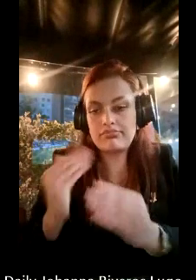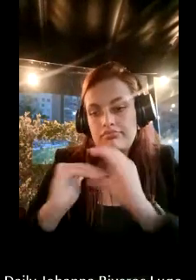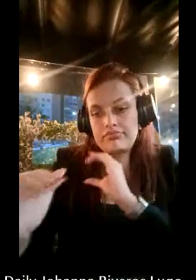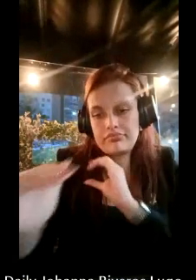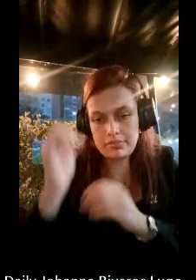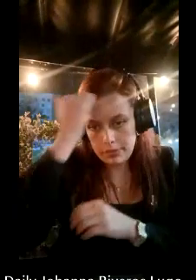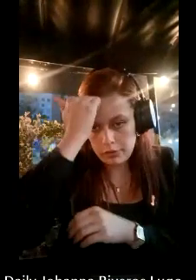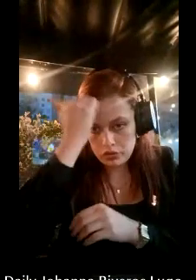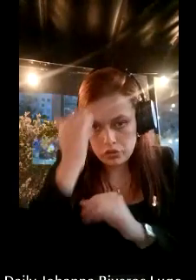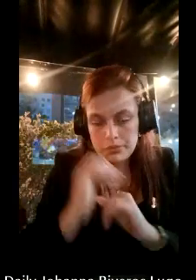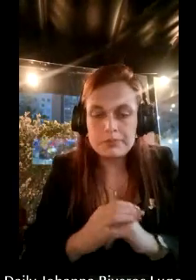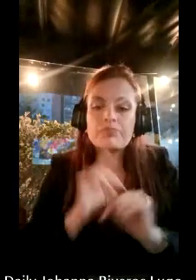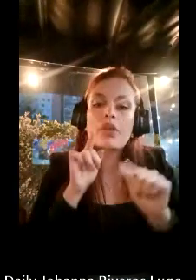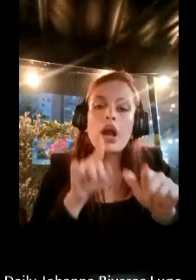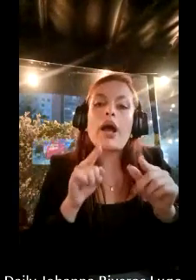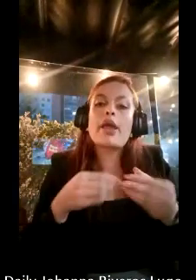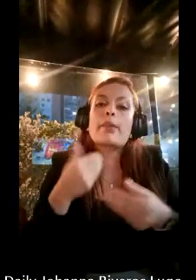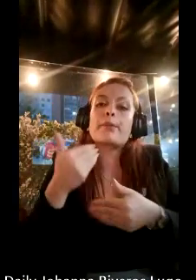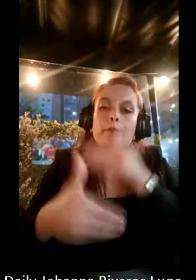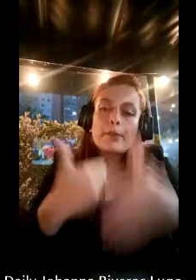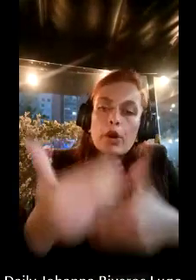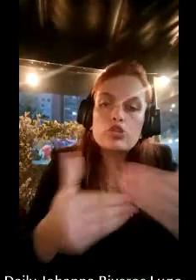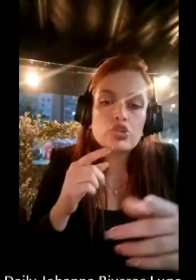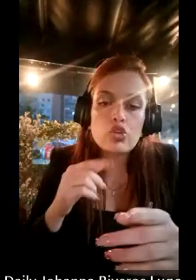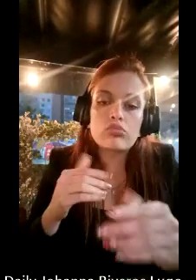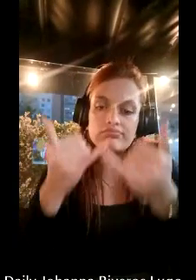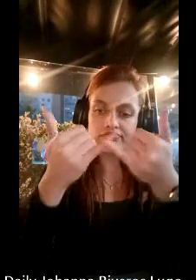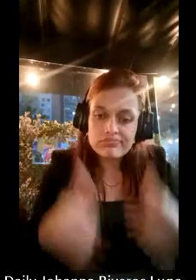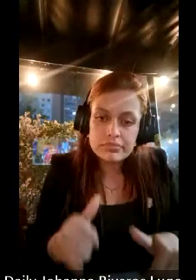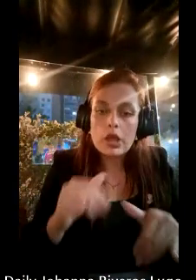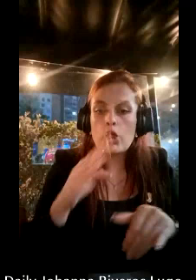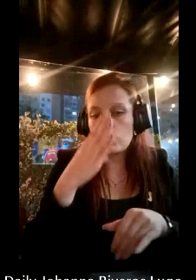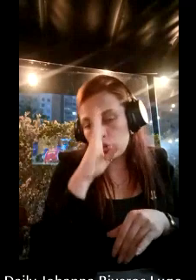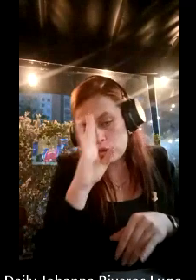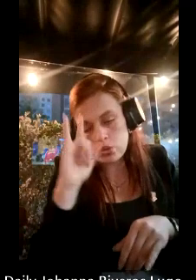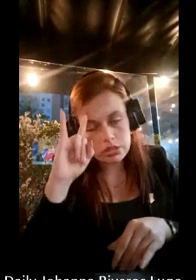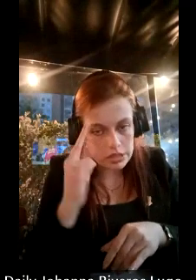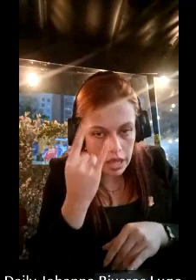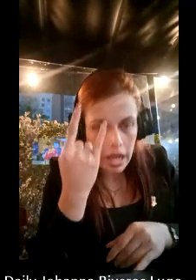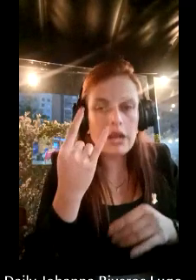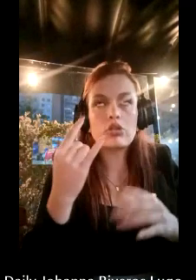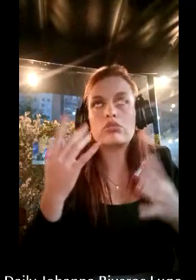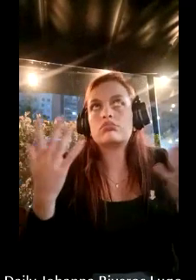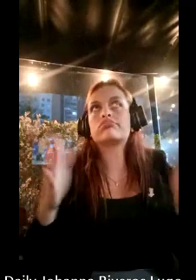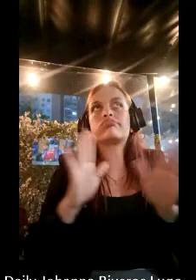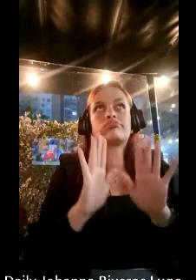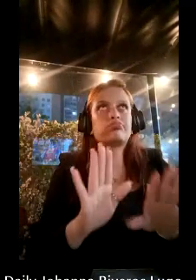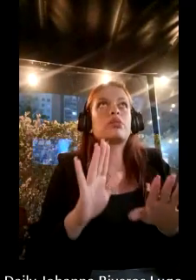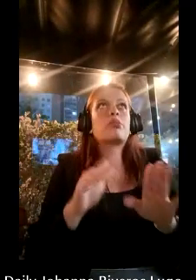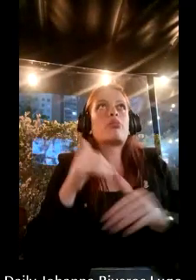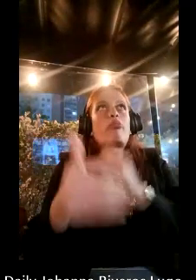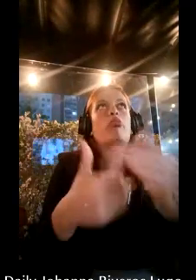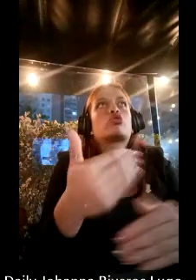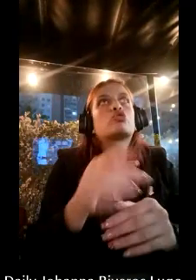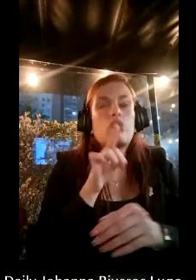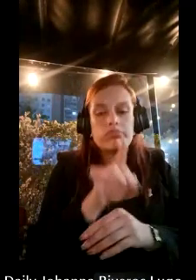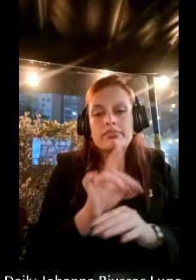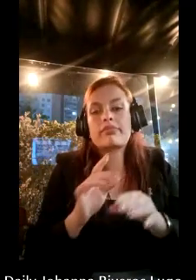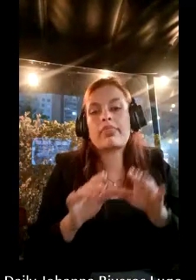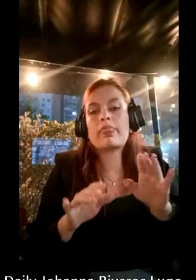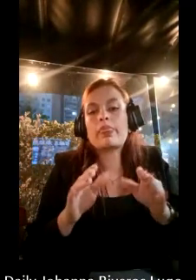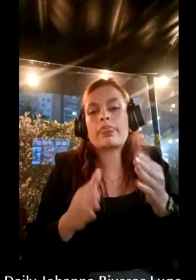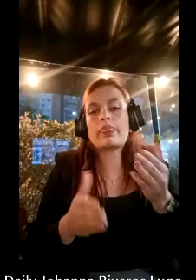finalidad de resolver esas dudas e inquietudes que hayan surgido para a la hora de desarrollar sus